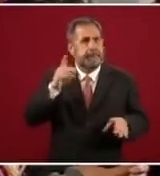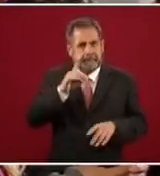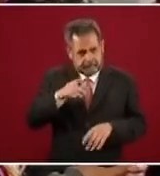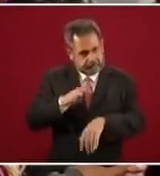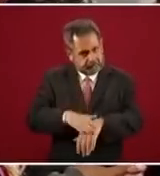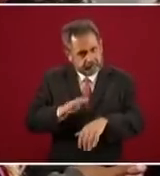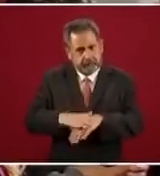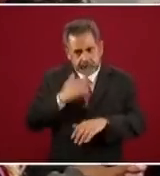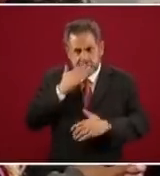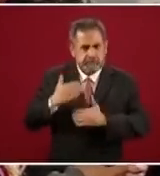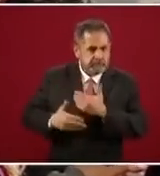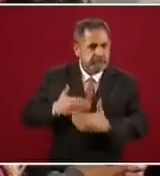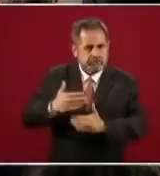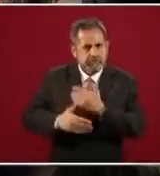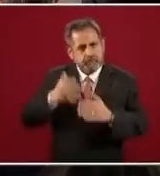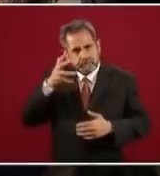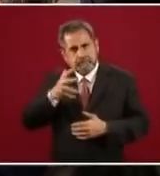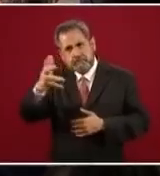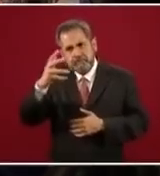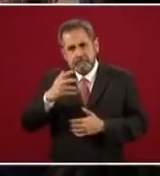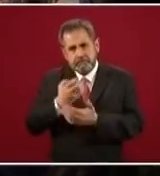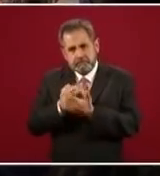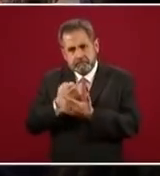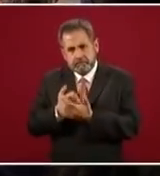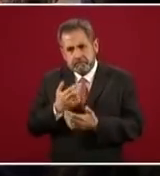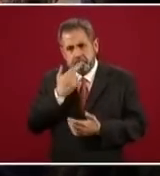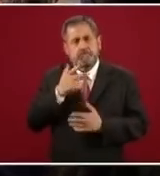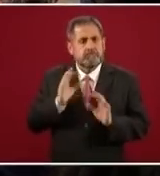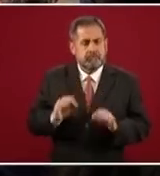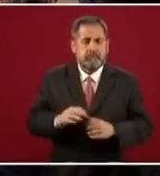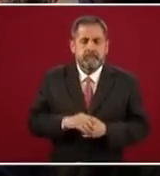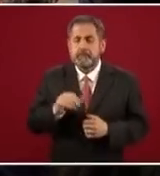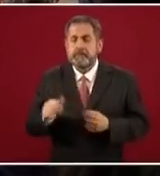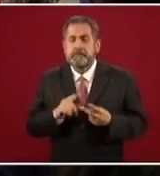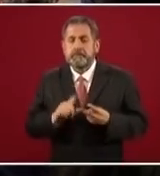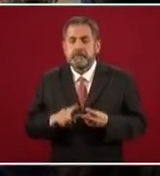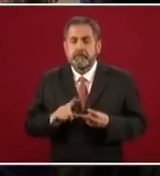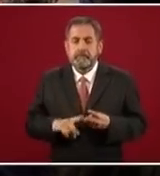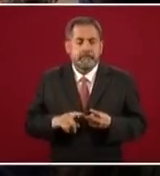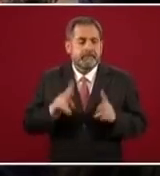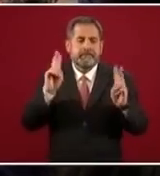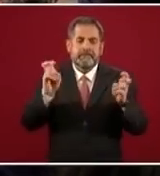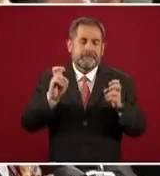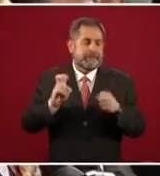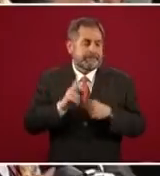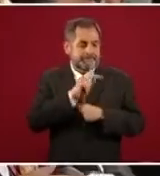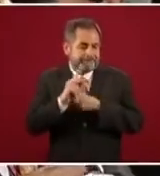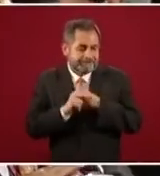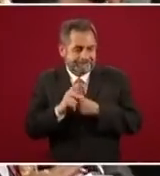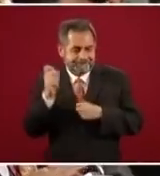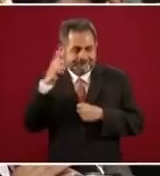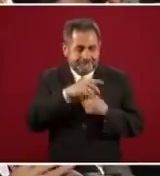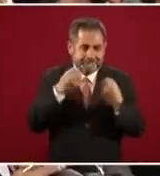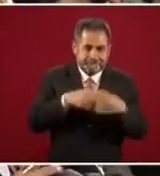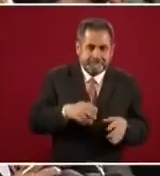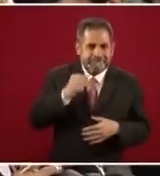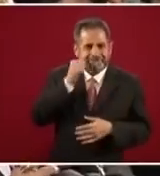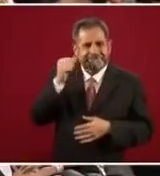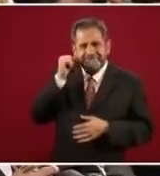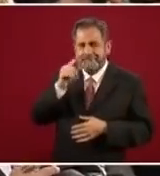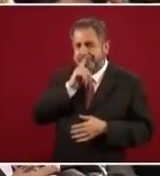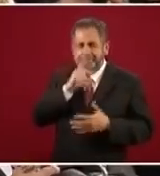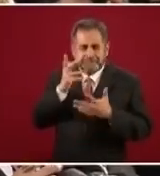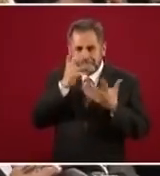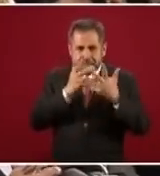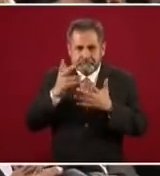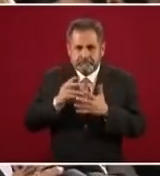respecto del ritmo y la perspectiva que tiene nuestra economía. Y la otra es la cuestión del riesgo país, que se dio a conocer también ayer, nada más que quedó, creo, un